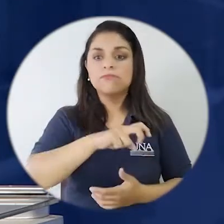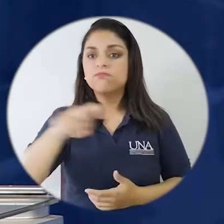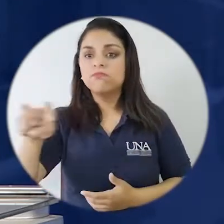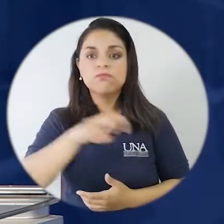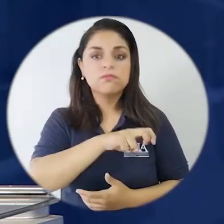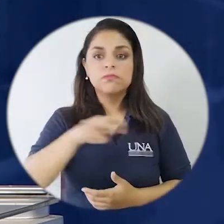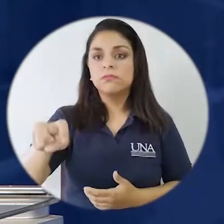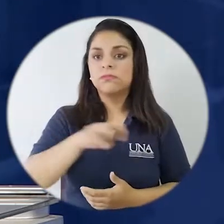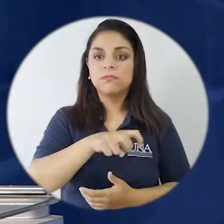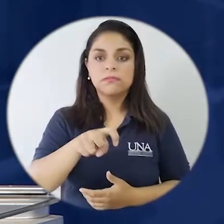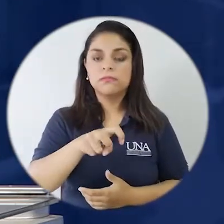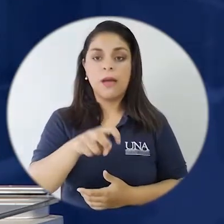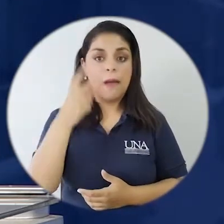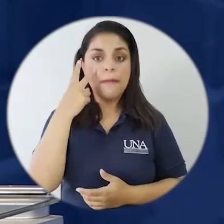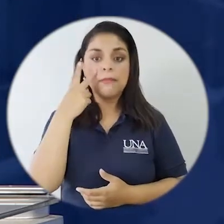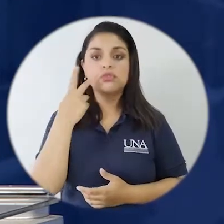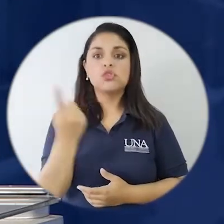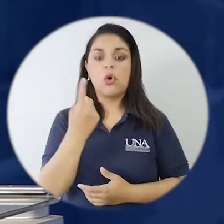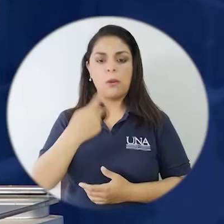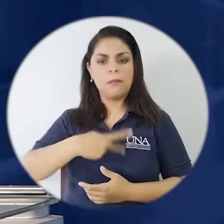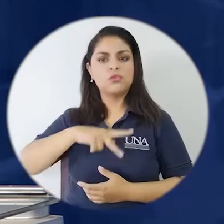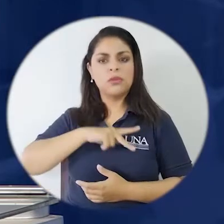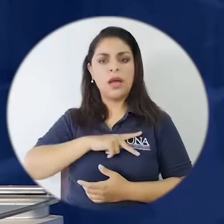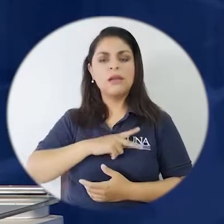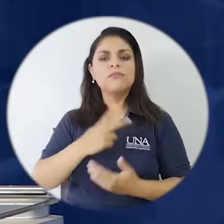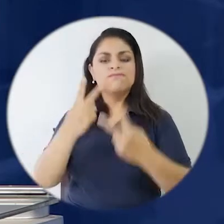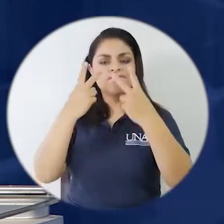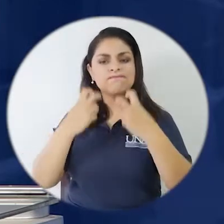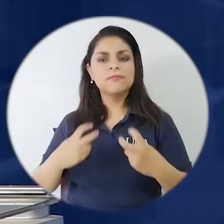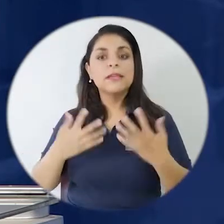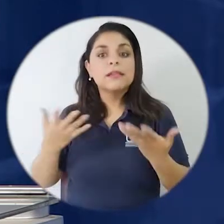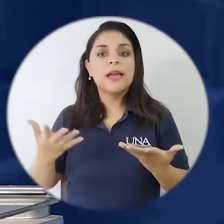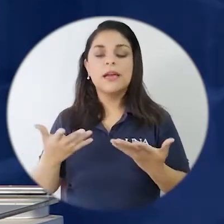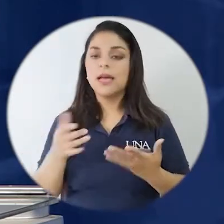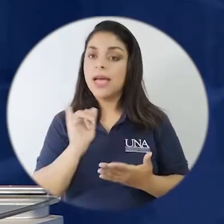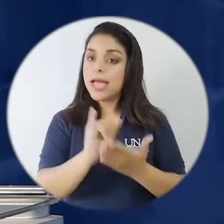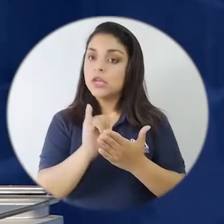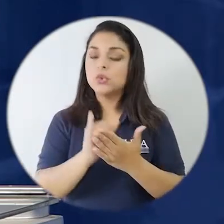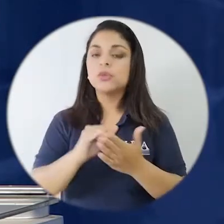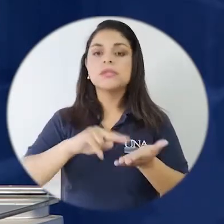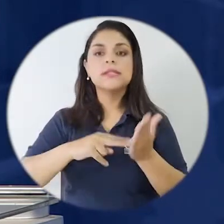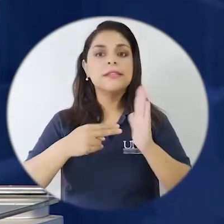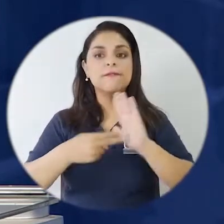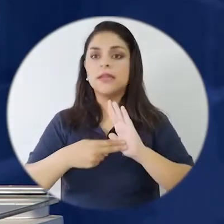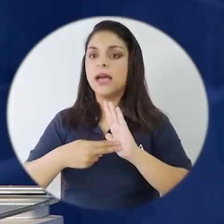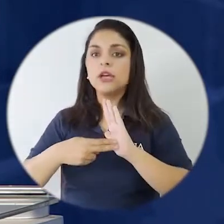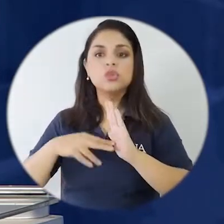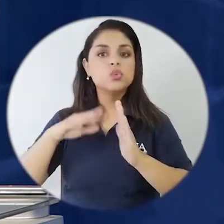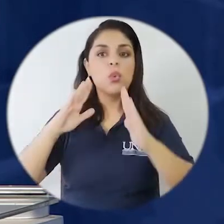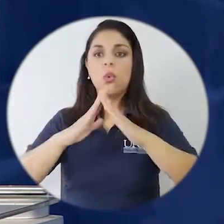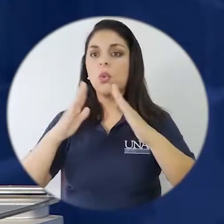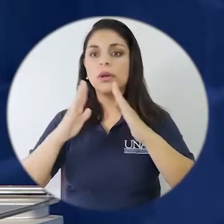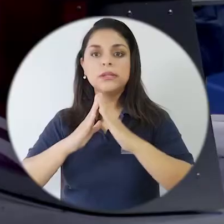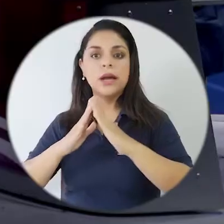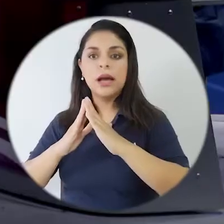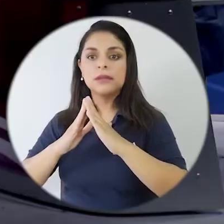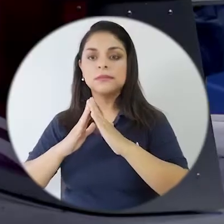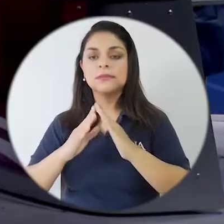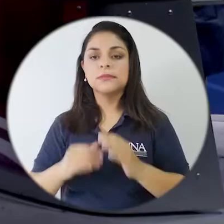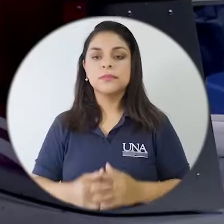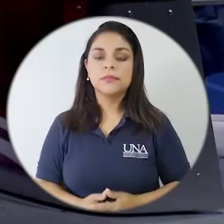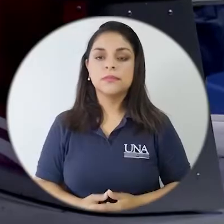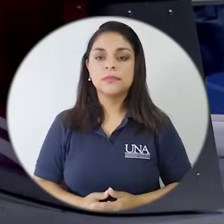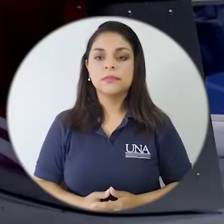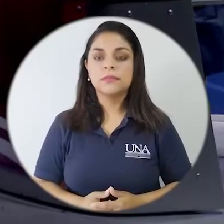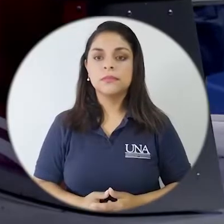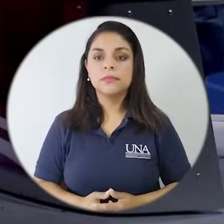estamos desplazando, que ahorramos tiempo y todo, sino que lo ve desde su perspectiva personal de lo que esto le está significando en su hogar y en su